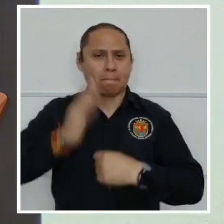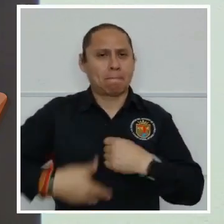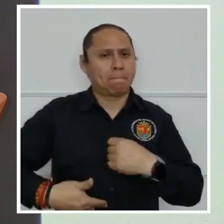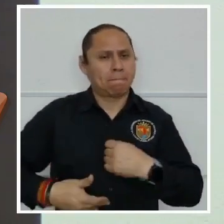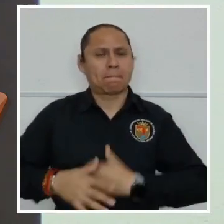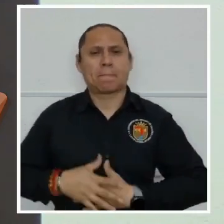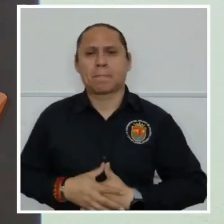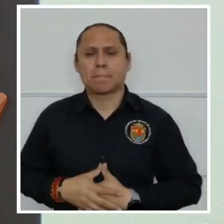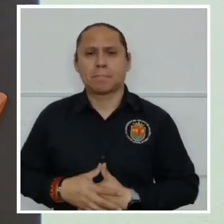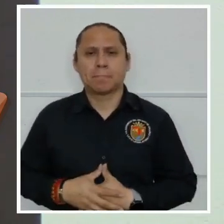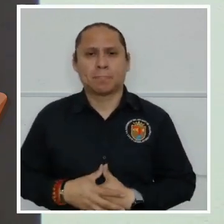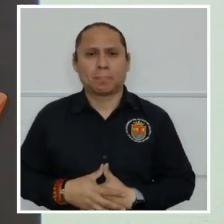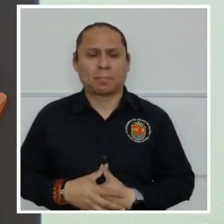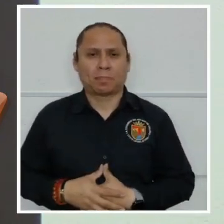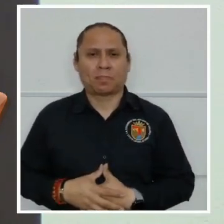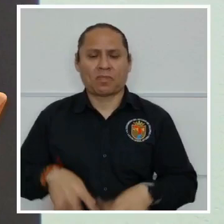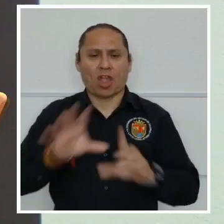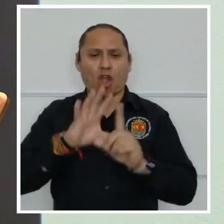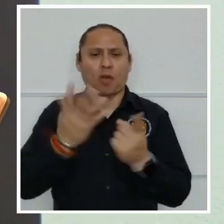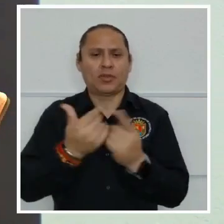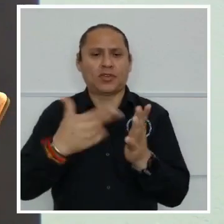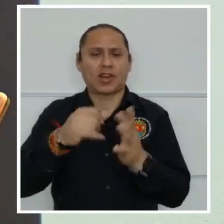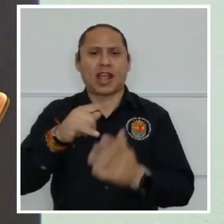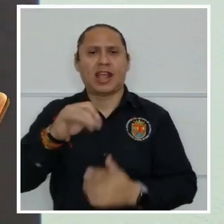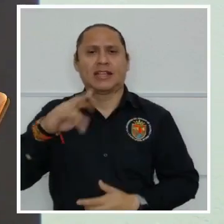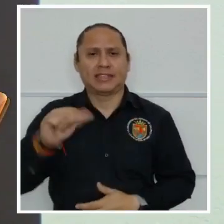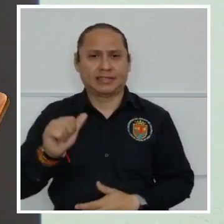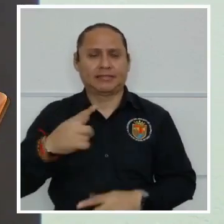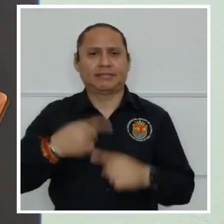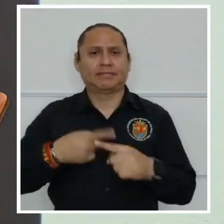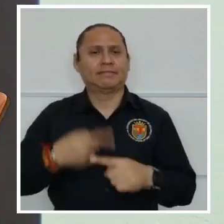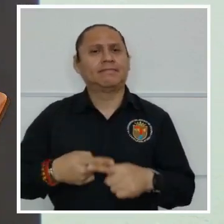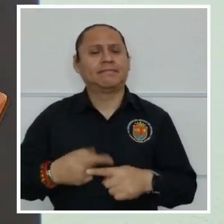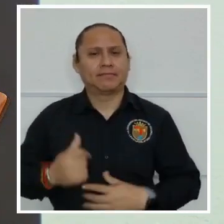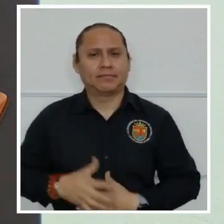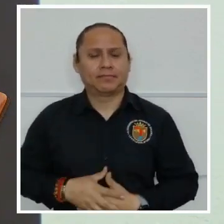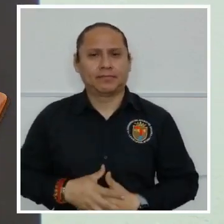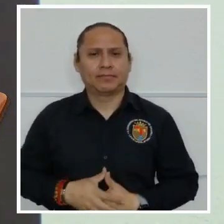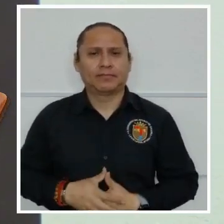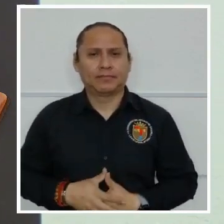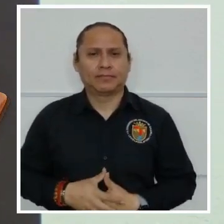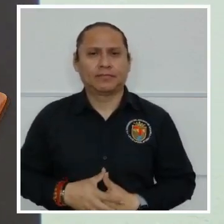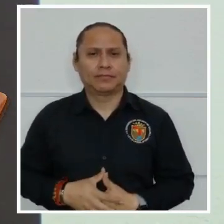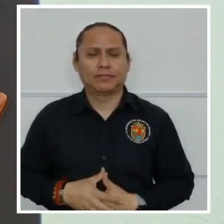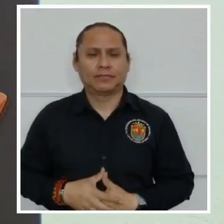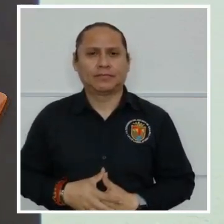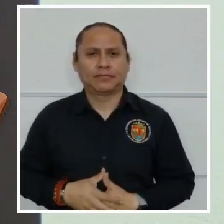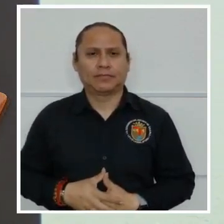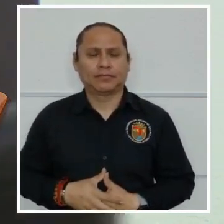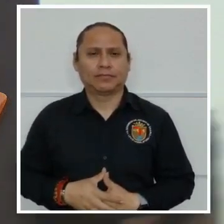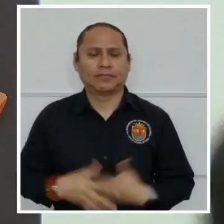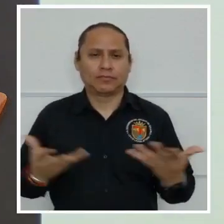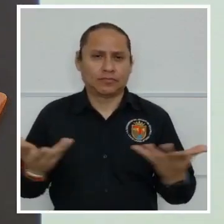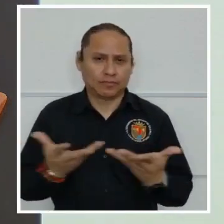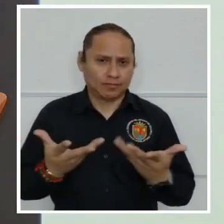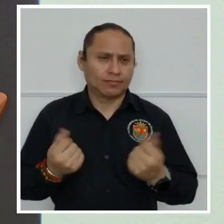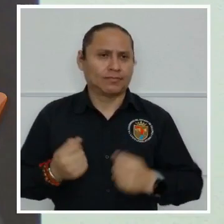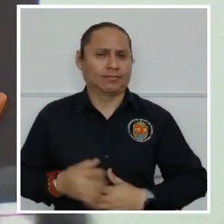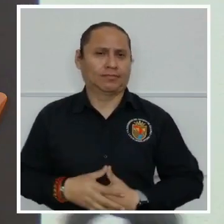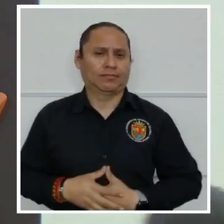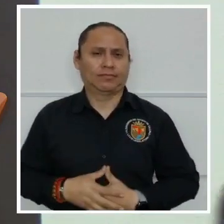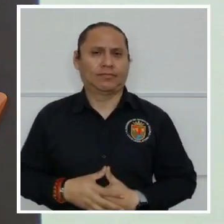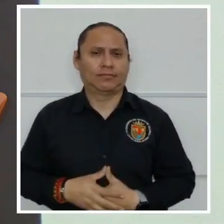Finalmente, llega a la Comisión de Hacienda, quienes en un acto